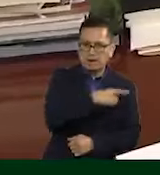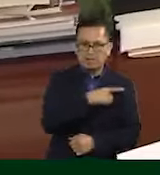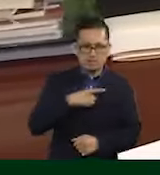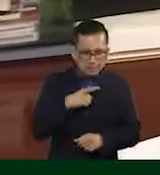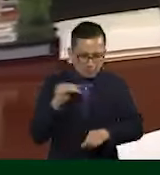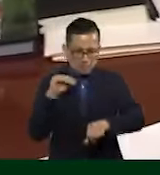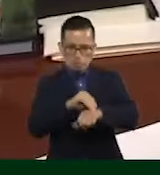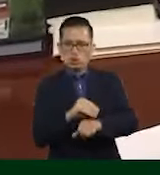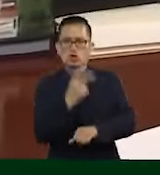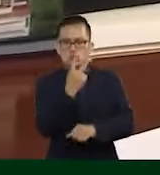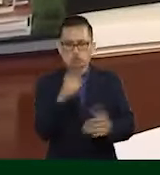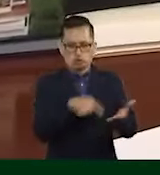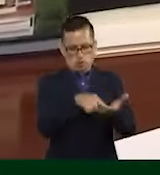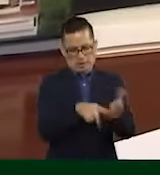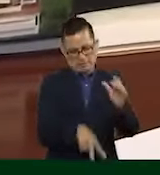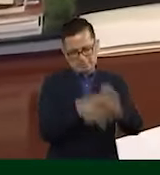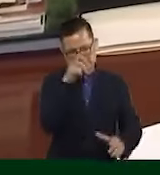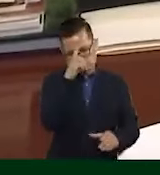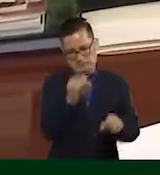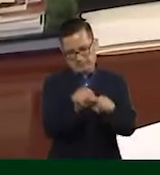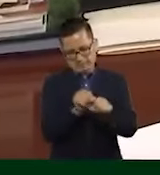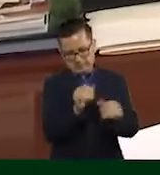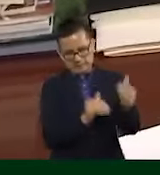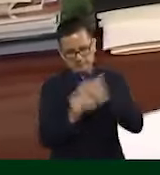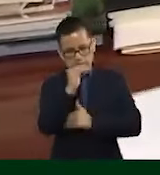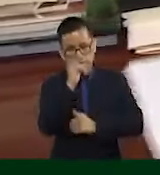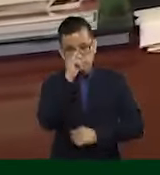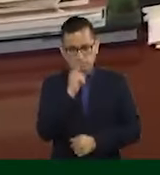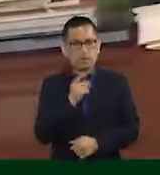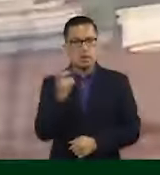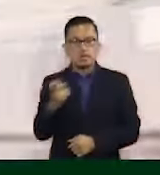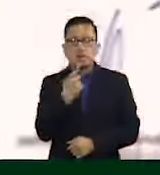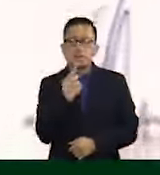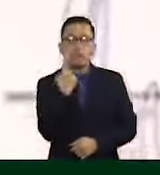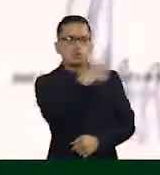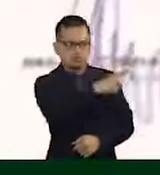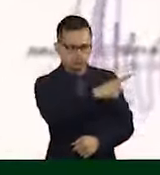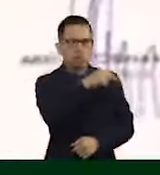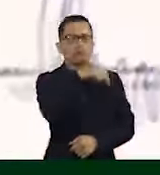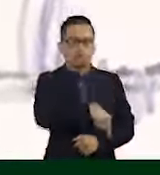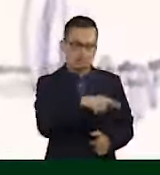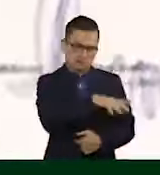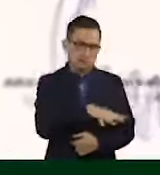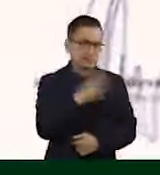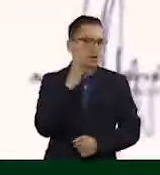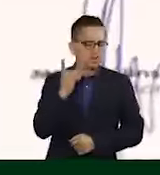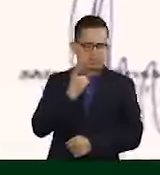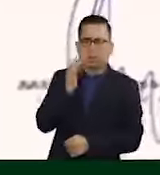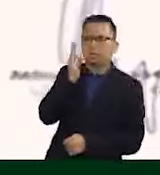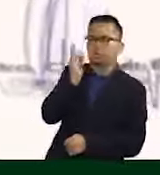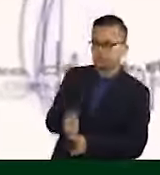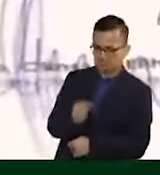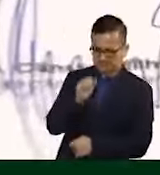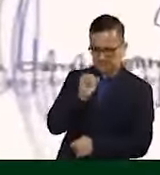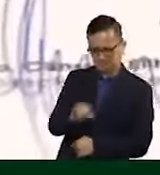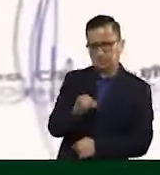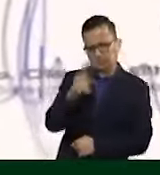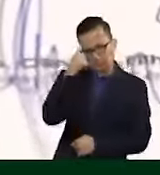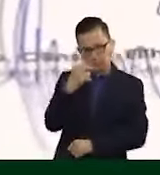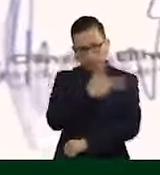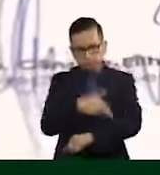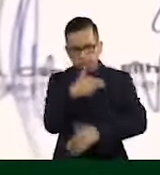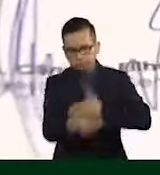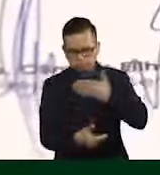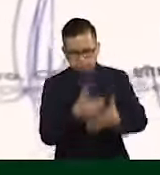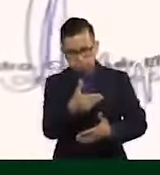superior la ratificación de esta denuncia fue admitida por el director general de asuntos jurídicos de la cámara diputados Luis Genaro